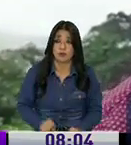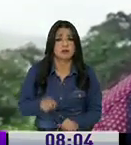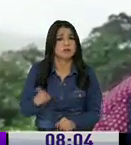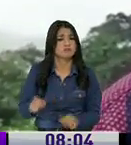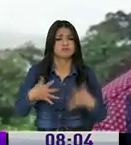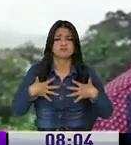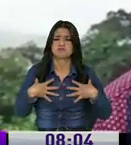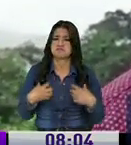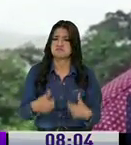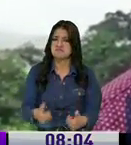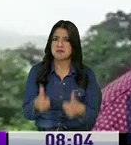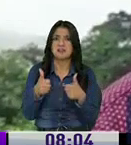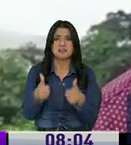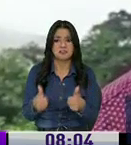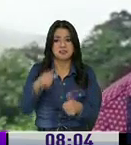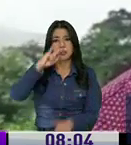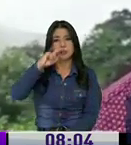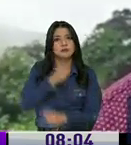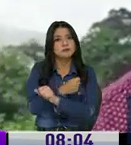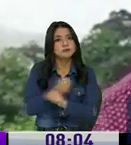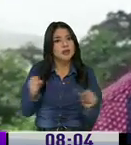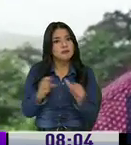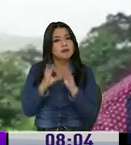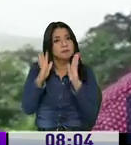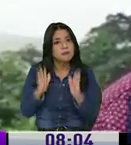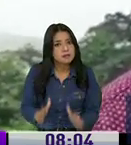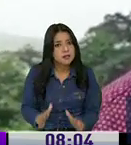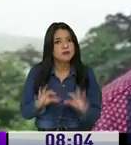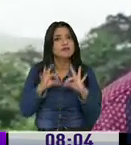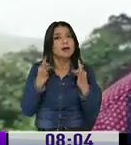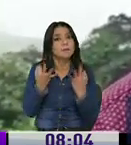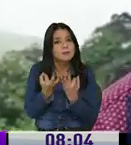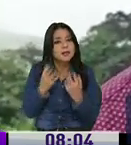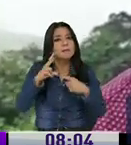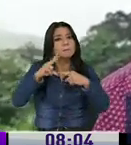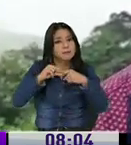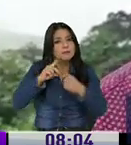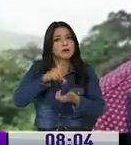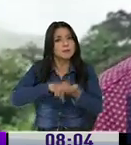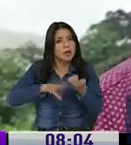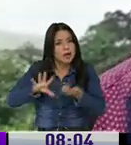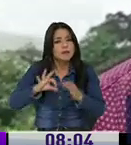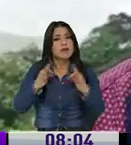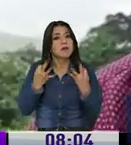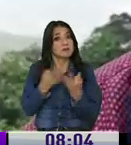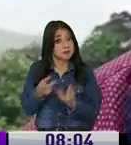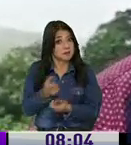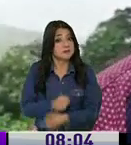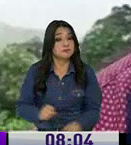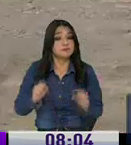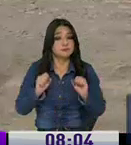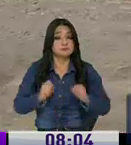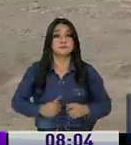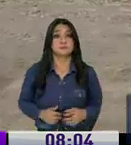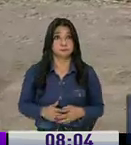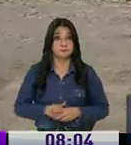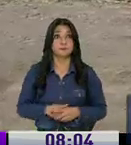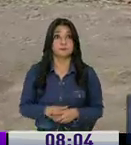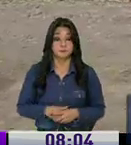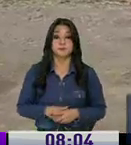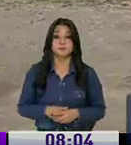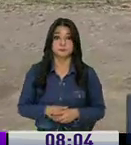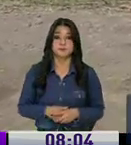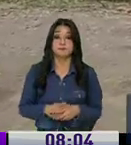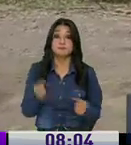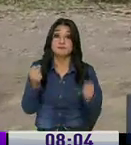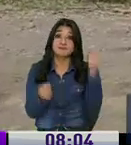acto tan valiente y valeroso al rescatar a sus compañeros, primos, hermanos y familiares del vehículo accidentado. La actitud de la